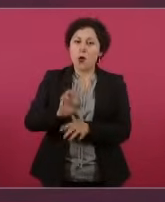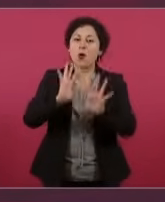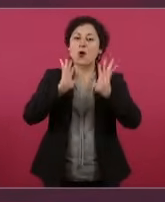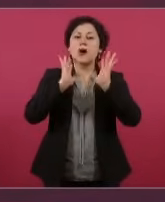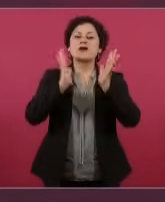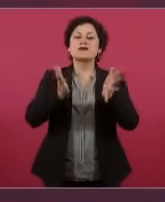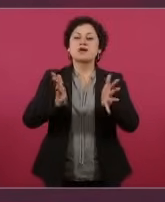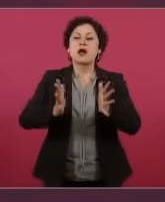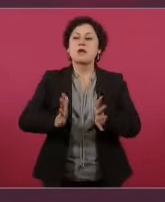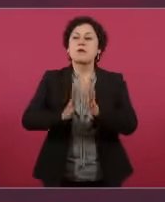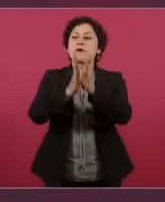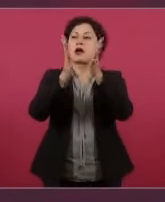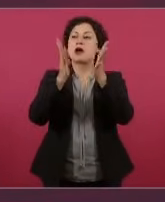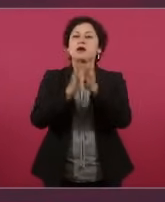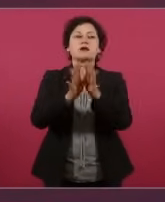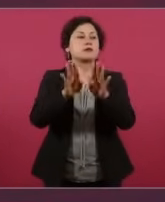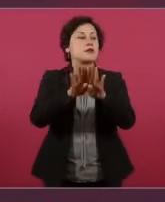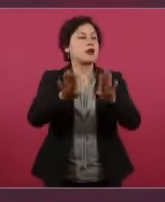vida.